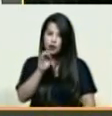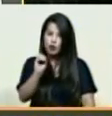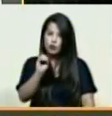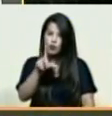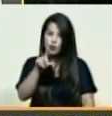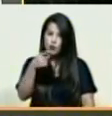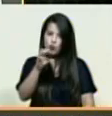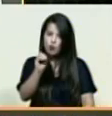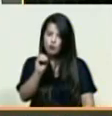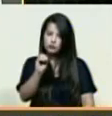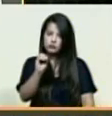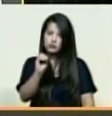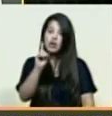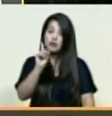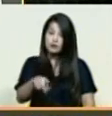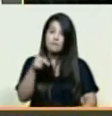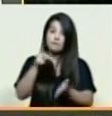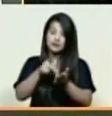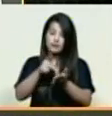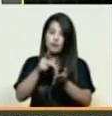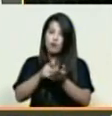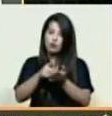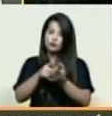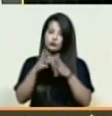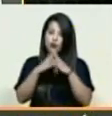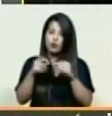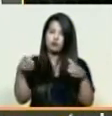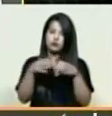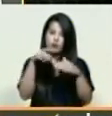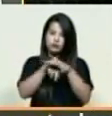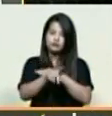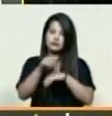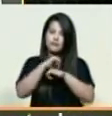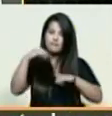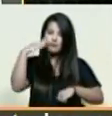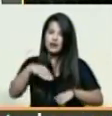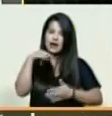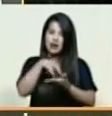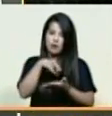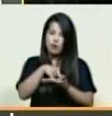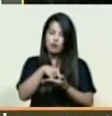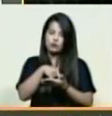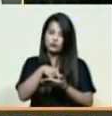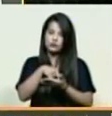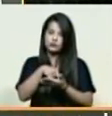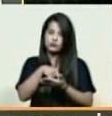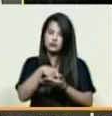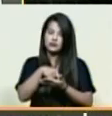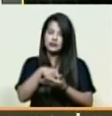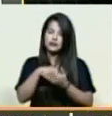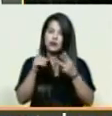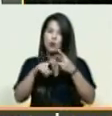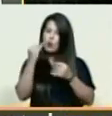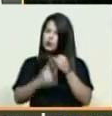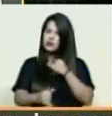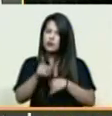Ramos, quien también participó en el asalto del cuartel Paramacay en el estado Carabobo, y